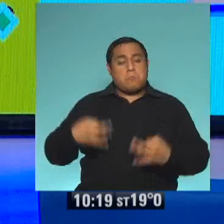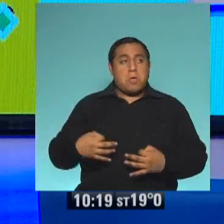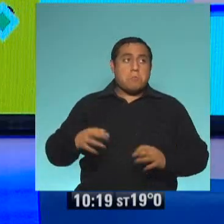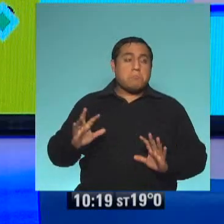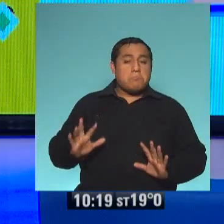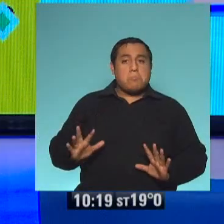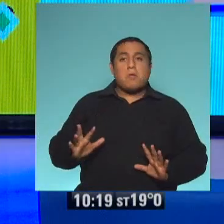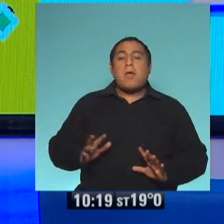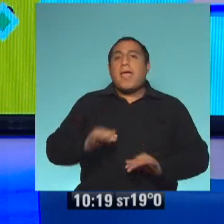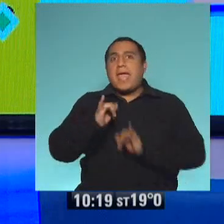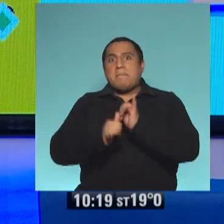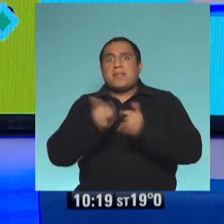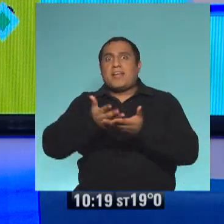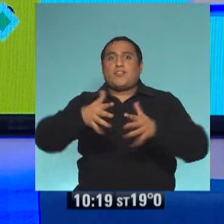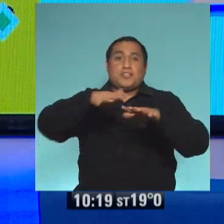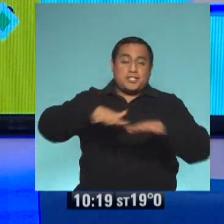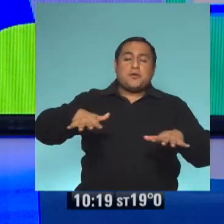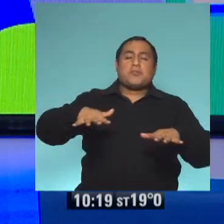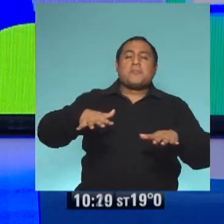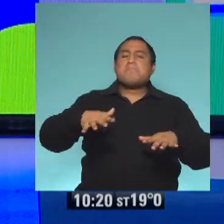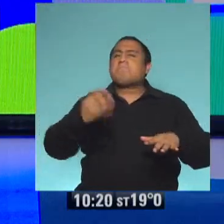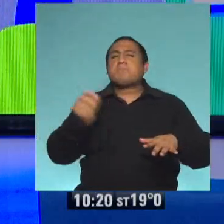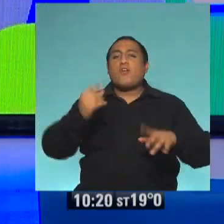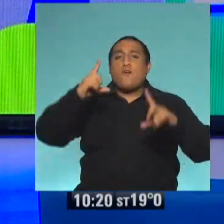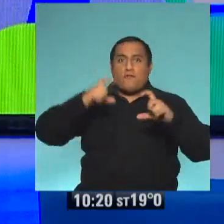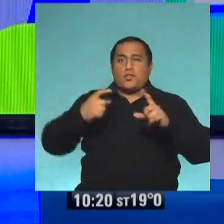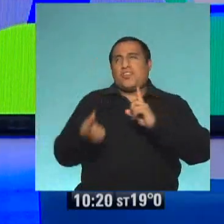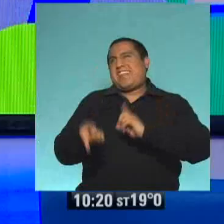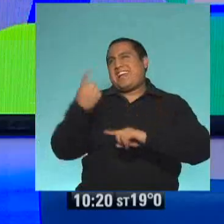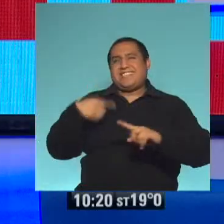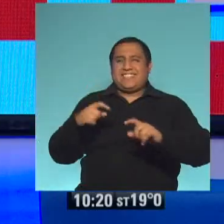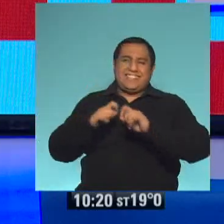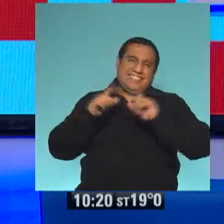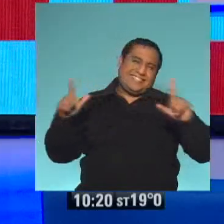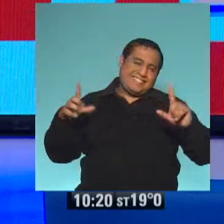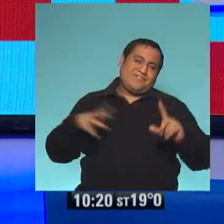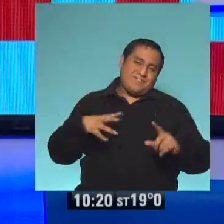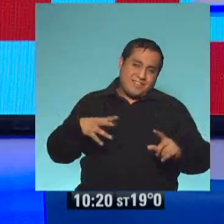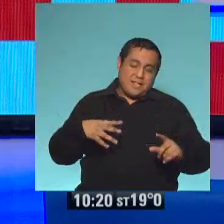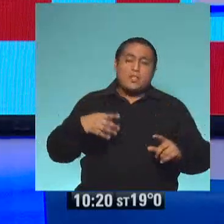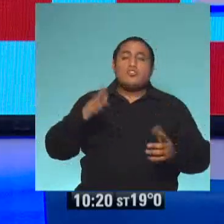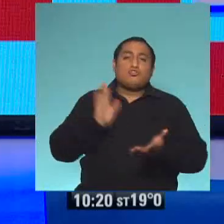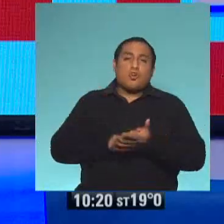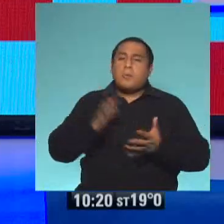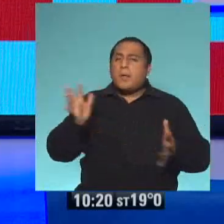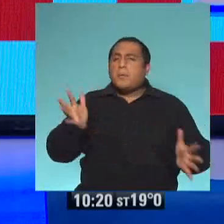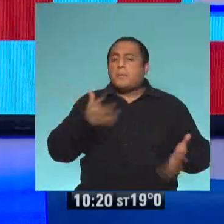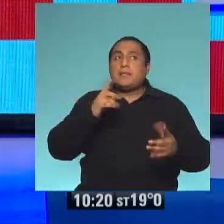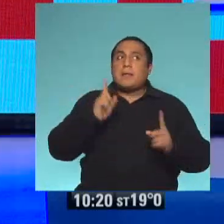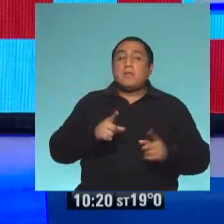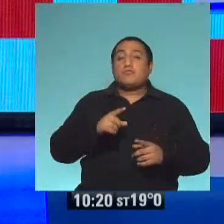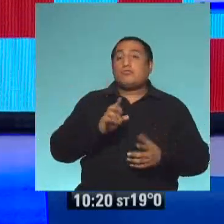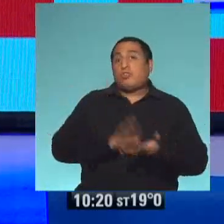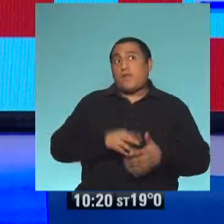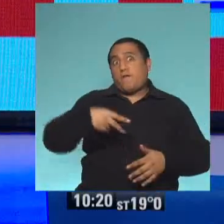a explicarle a los chicos y las chicas que tenemos fotos de ayer que nos enviaron, que son del aire, de volar seguramente también,